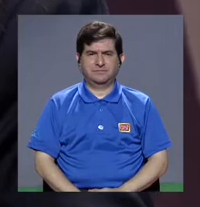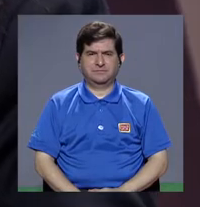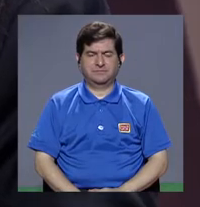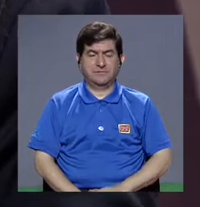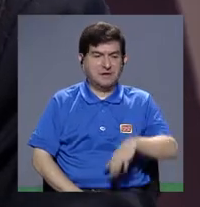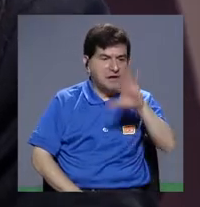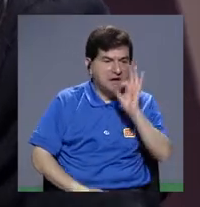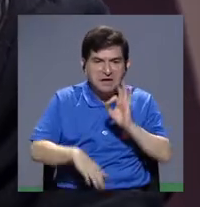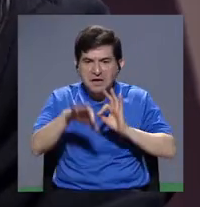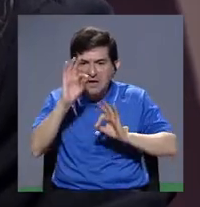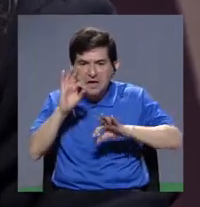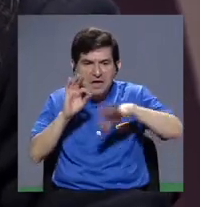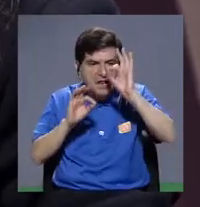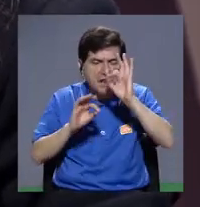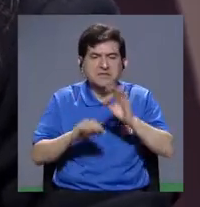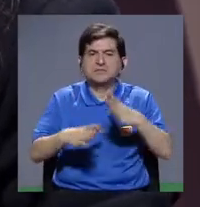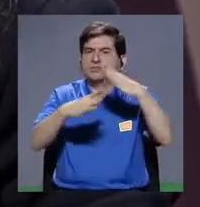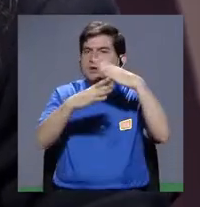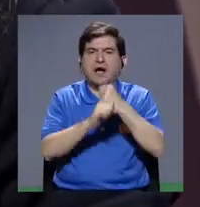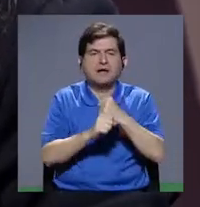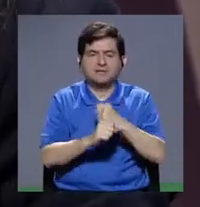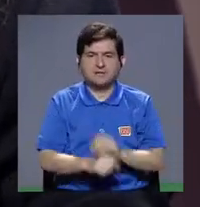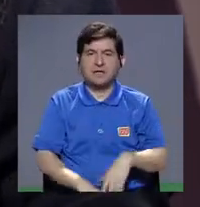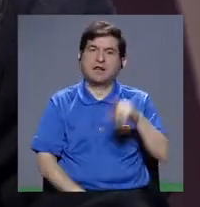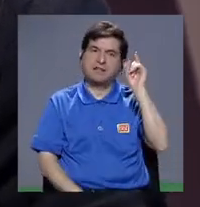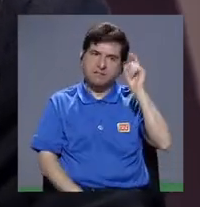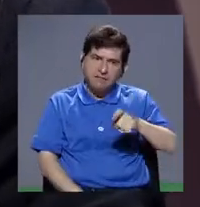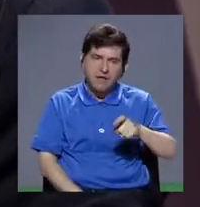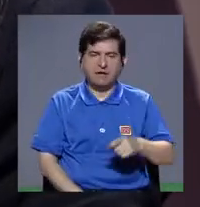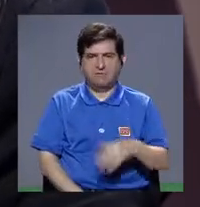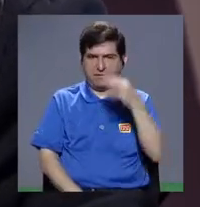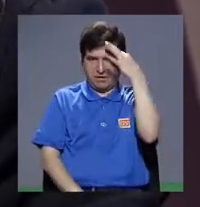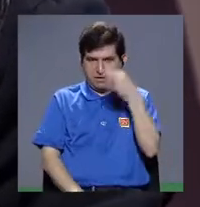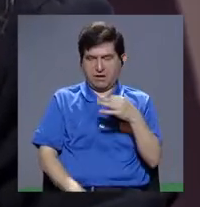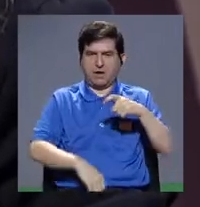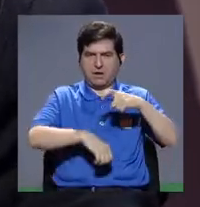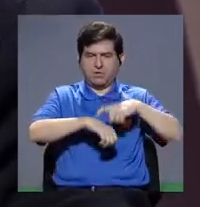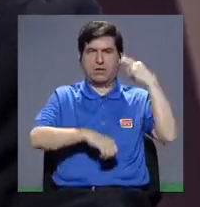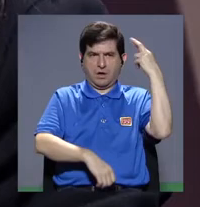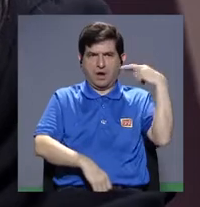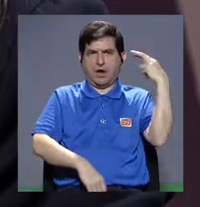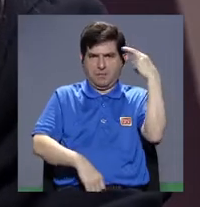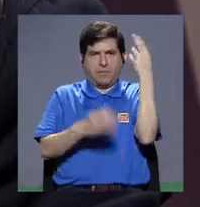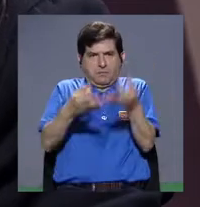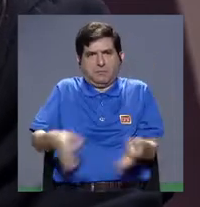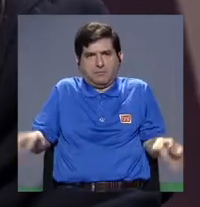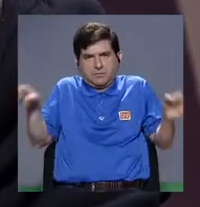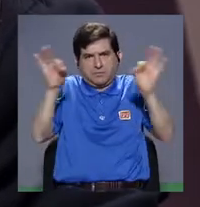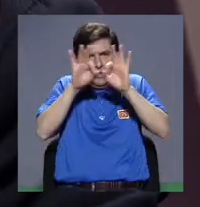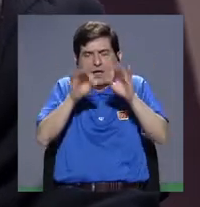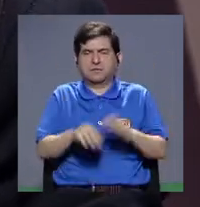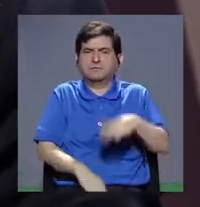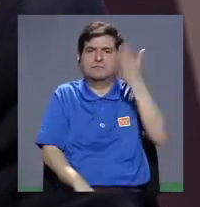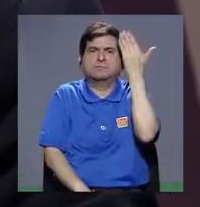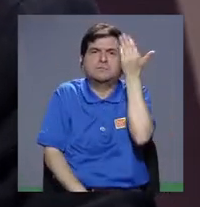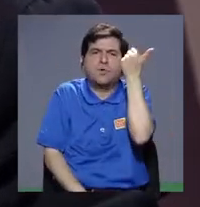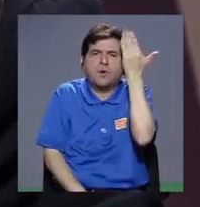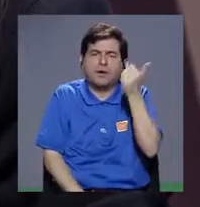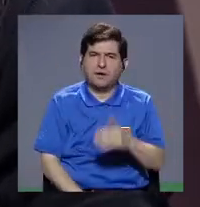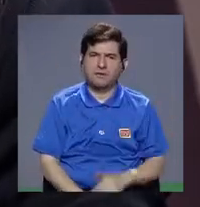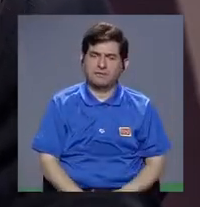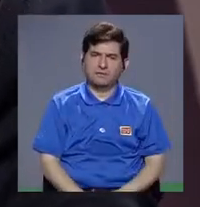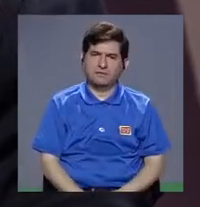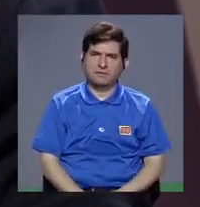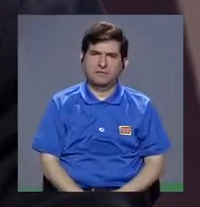las elecciones se toman deberían tomarse por lo menos con un periodo de reflexión importante porque